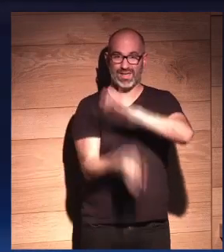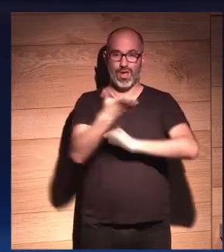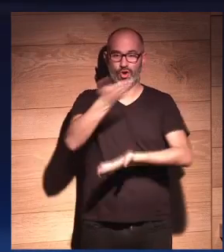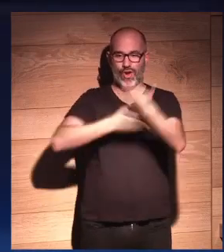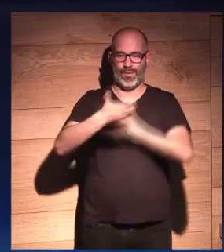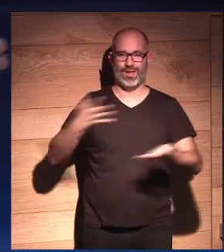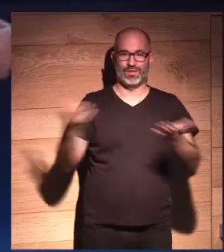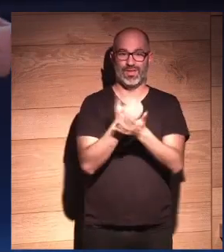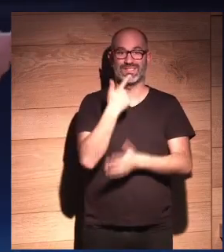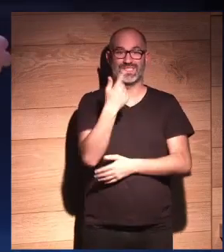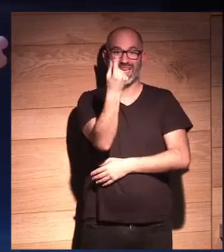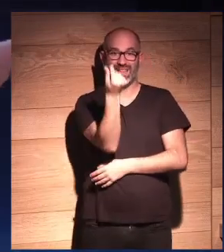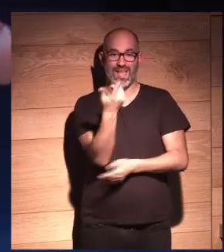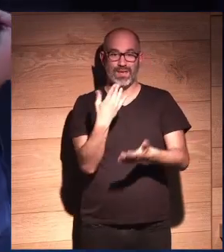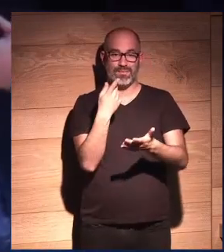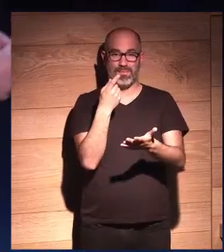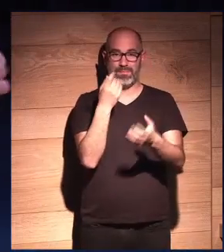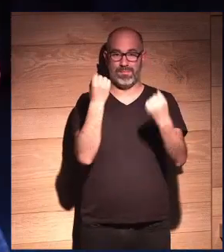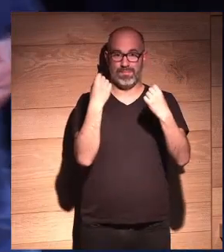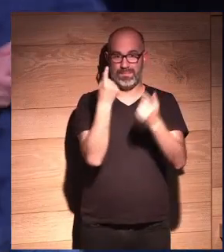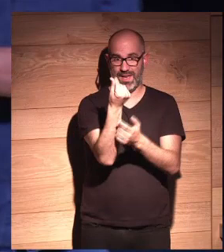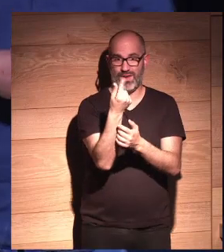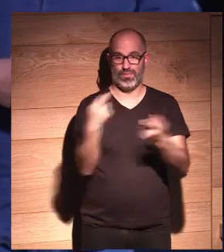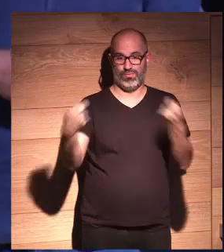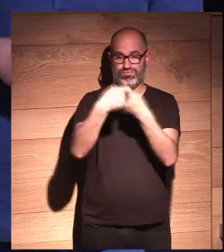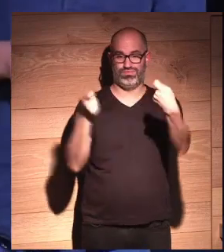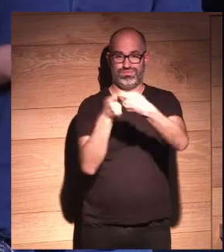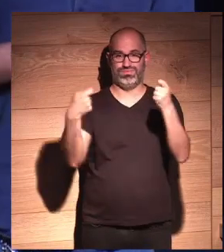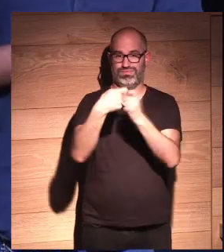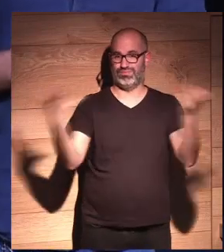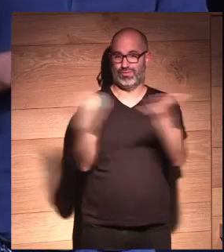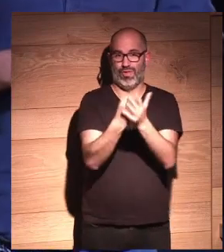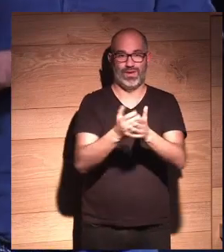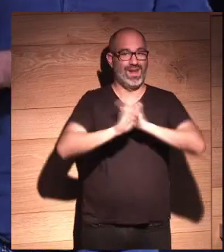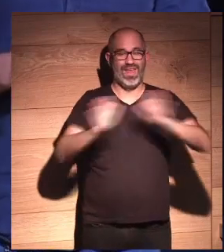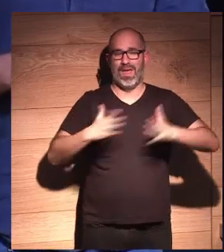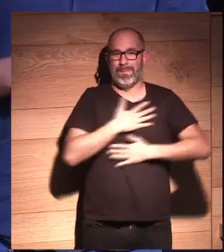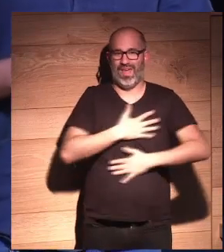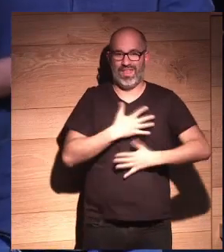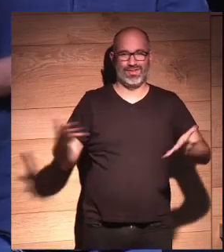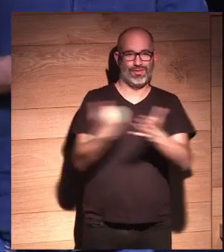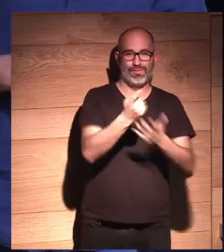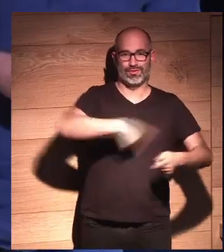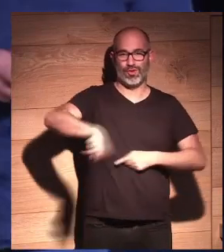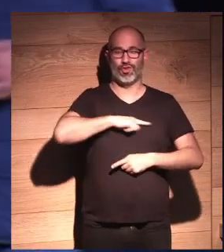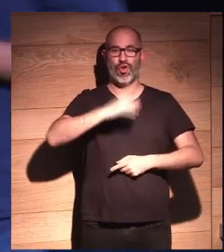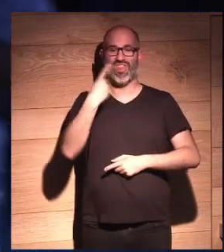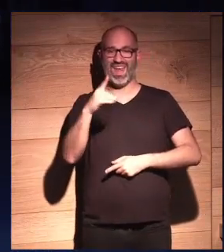vosotros. Y si necesitáis pasta, poner pasta los unos a los otros, ¿vale? Y eso. Así que ha sido un placer estar con todos vosotros. Soy Daniel